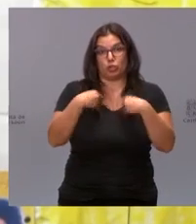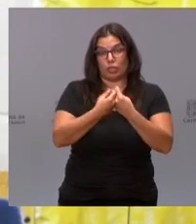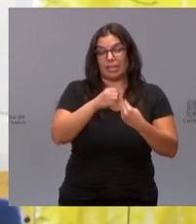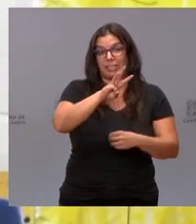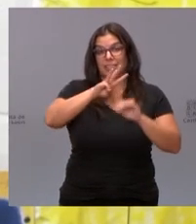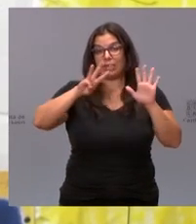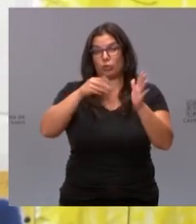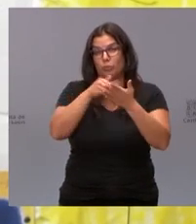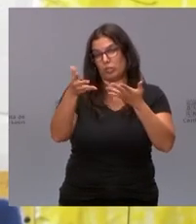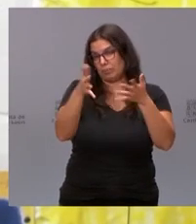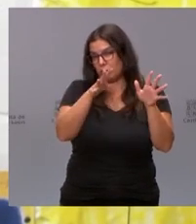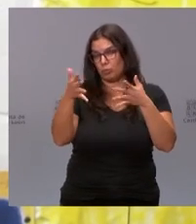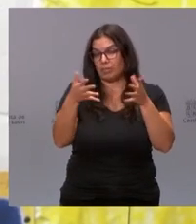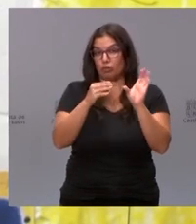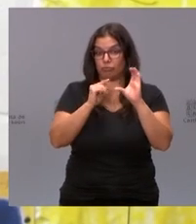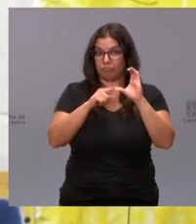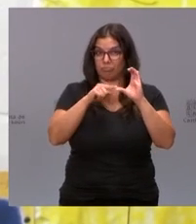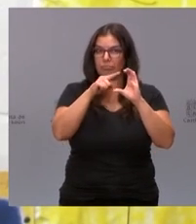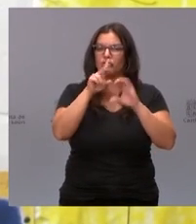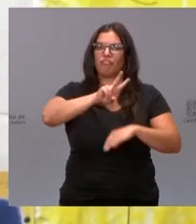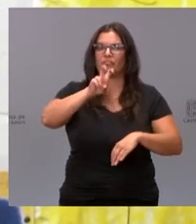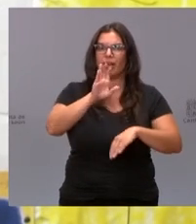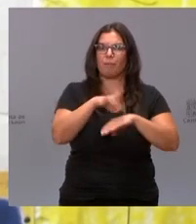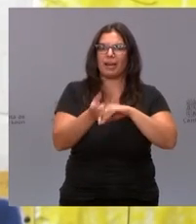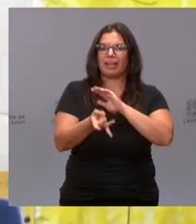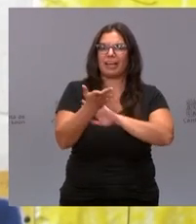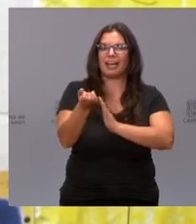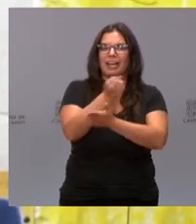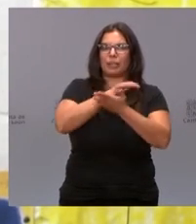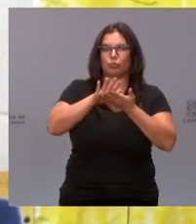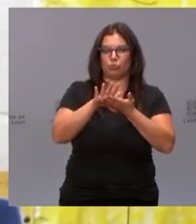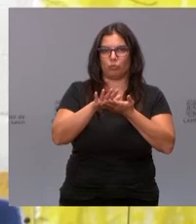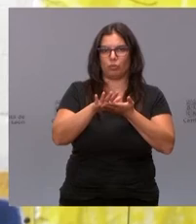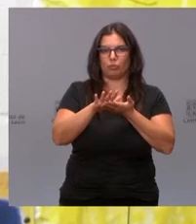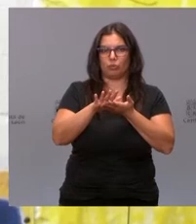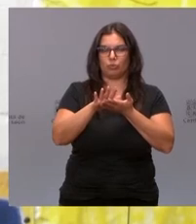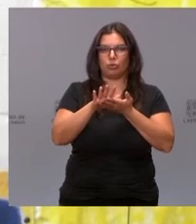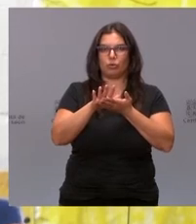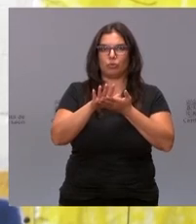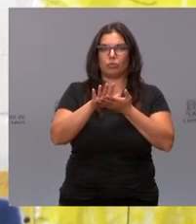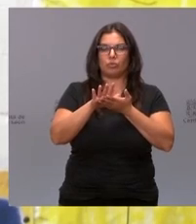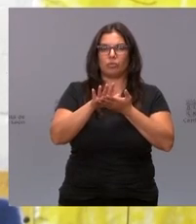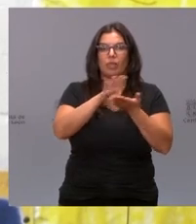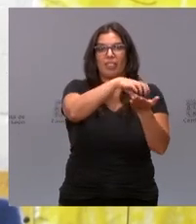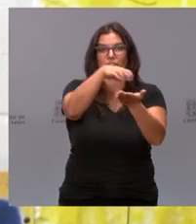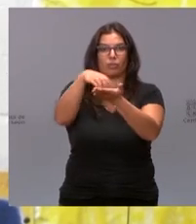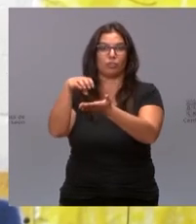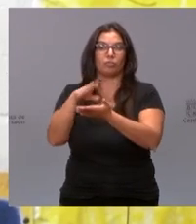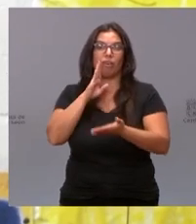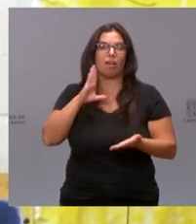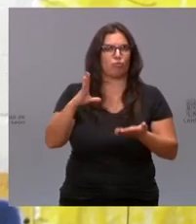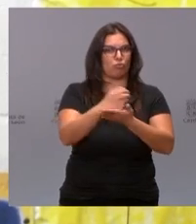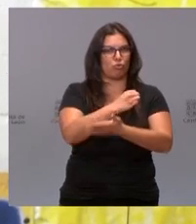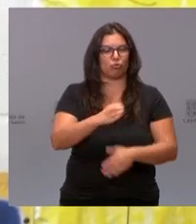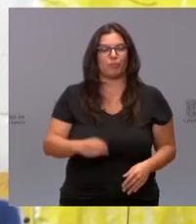millones aproximadamente nos sirven para implantar la gratuidad, como digo, en todos estos centros.